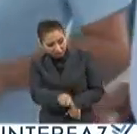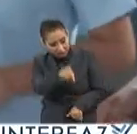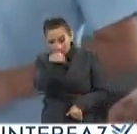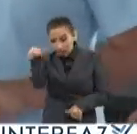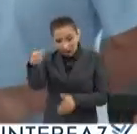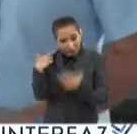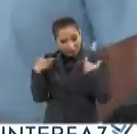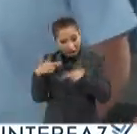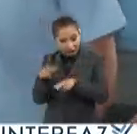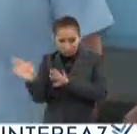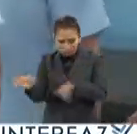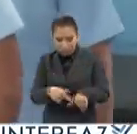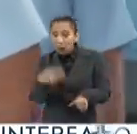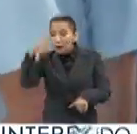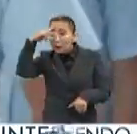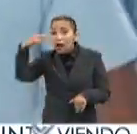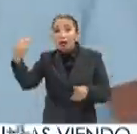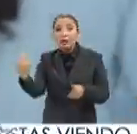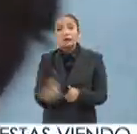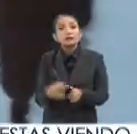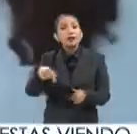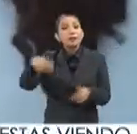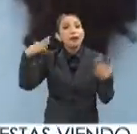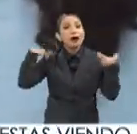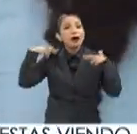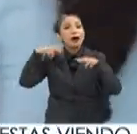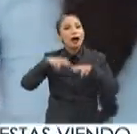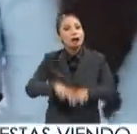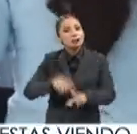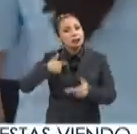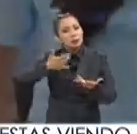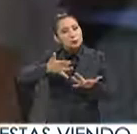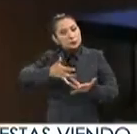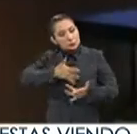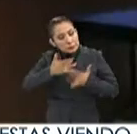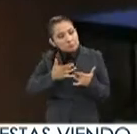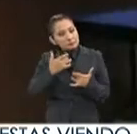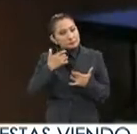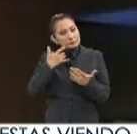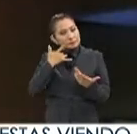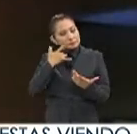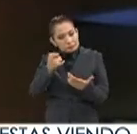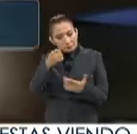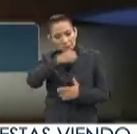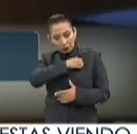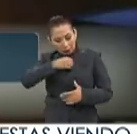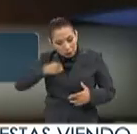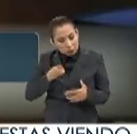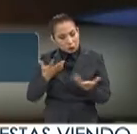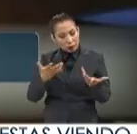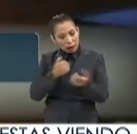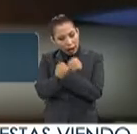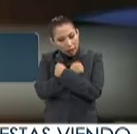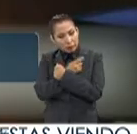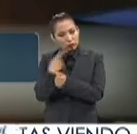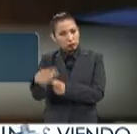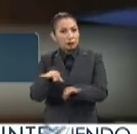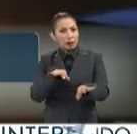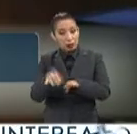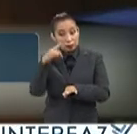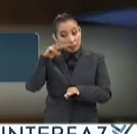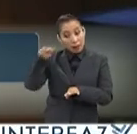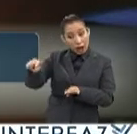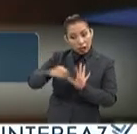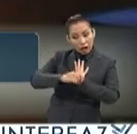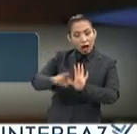lo que hacen. México necesita maestros comprometidos, que amen lo que hacen y que se note.